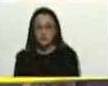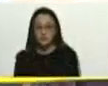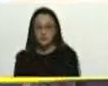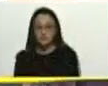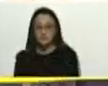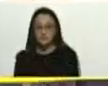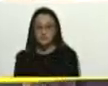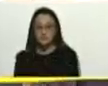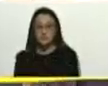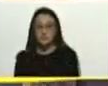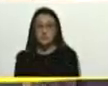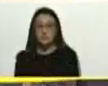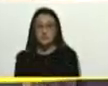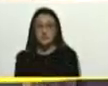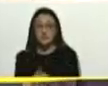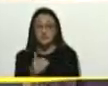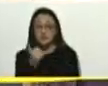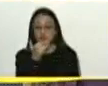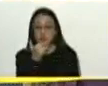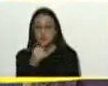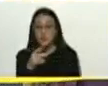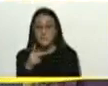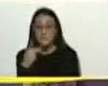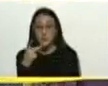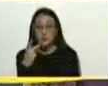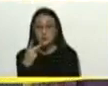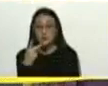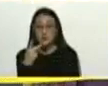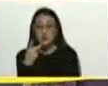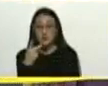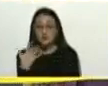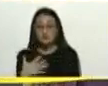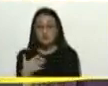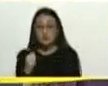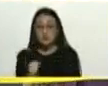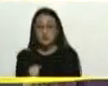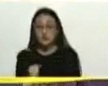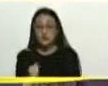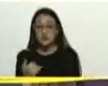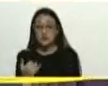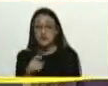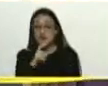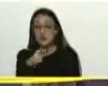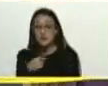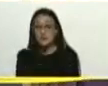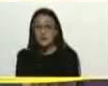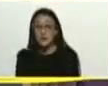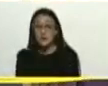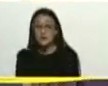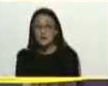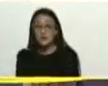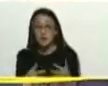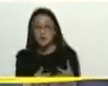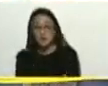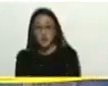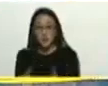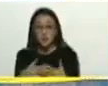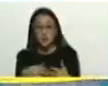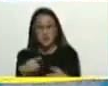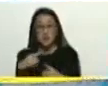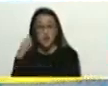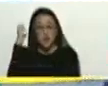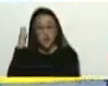es un error geopolítico de Gran dimensión que lo están pagando Estados Unidos Europa